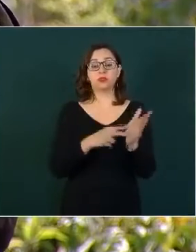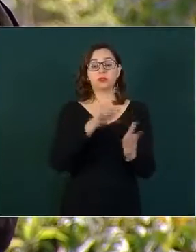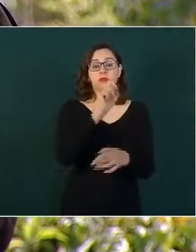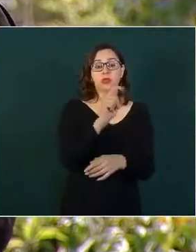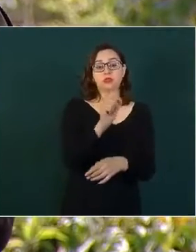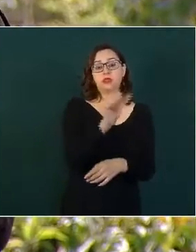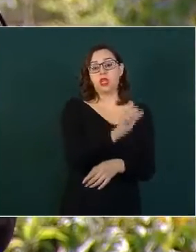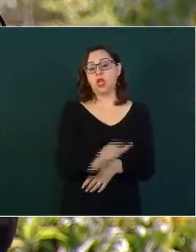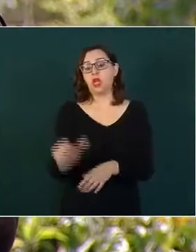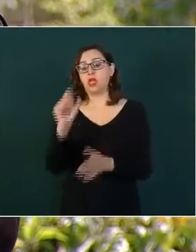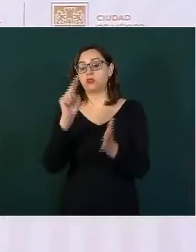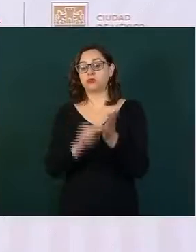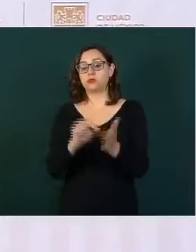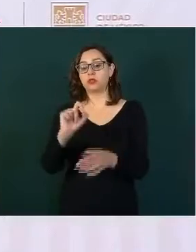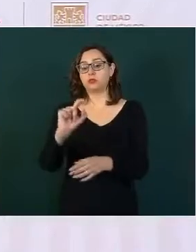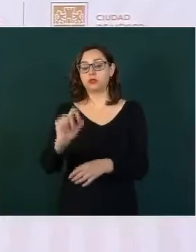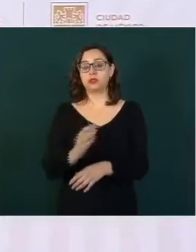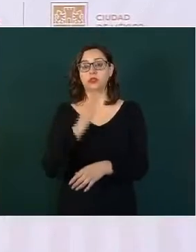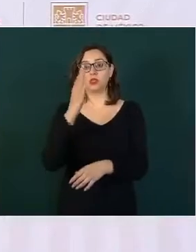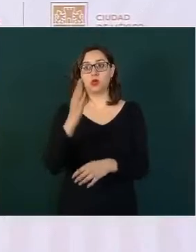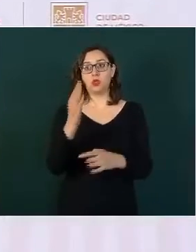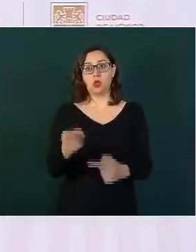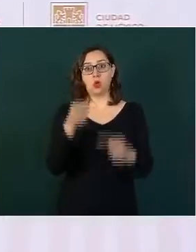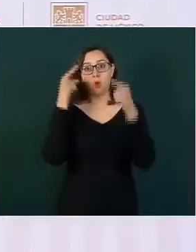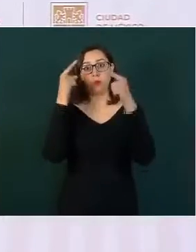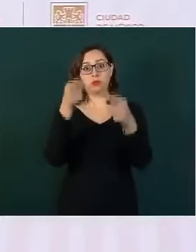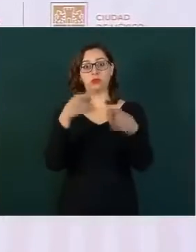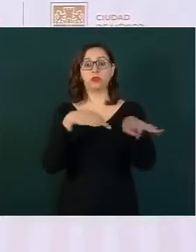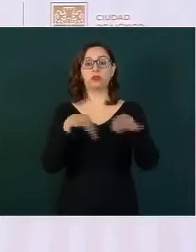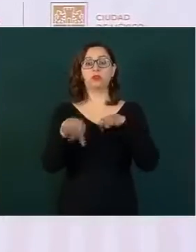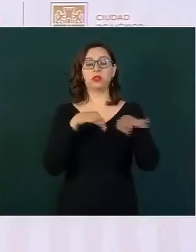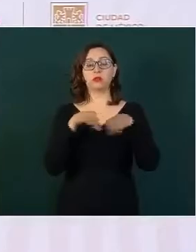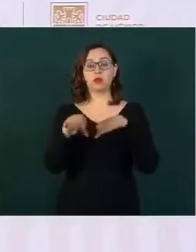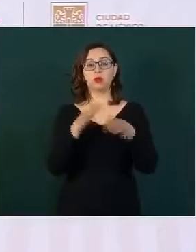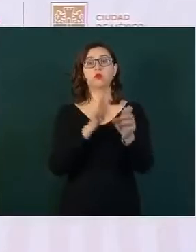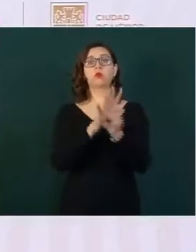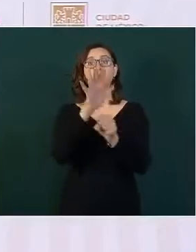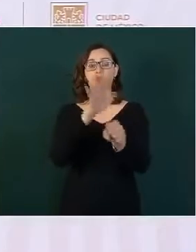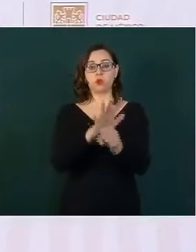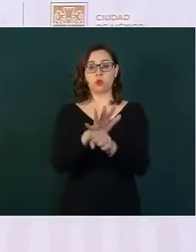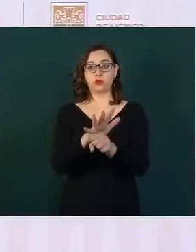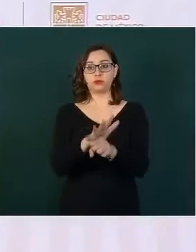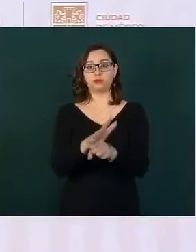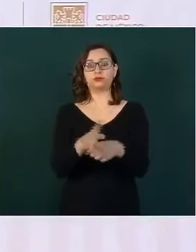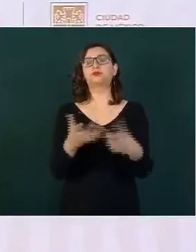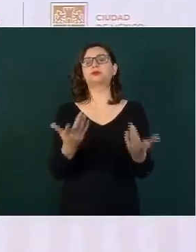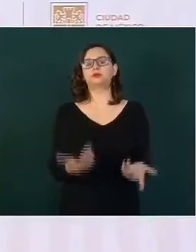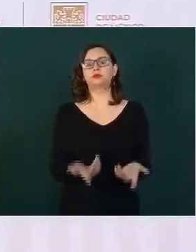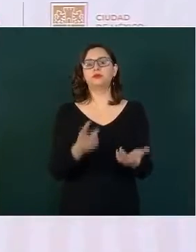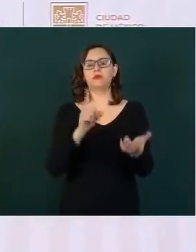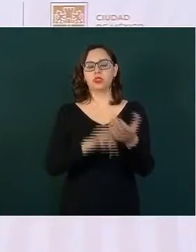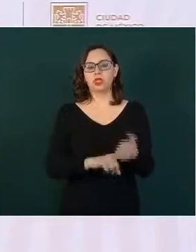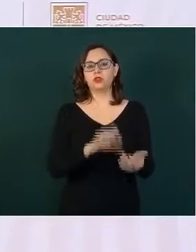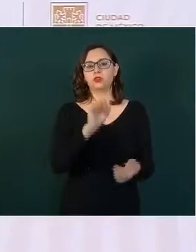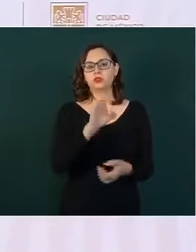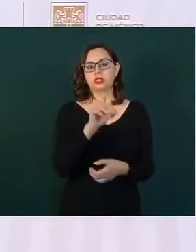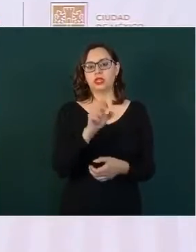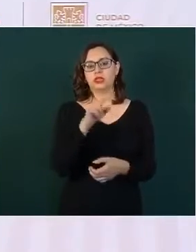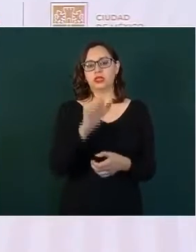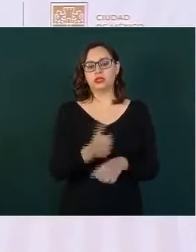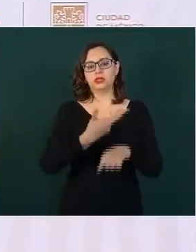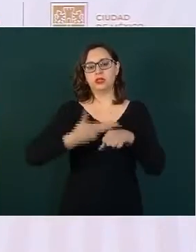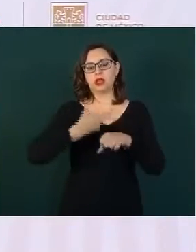2020-2024 se establecieron como acciones puntuales adecuar la estructura orgánica de la Secretaría de la Defensa